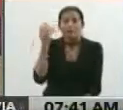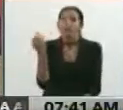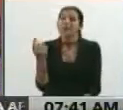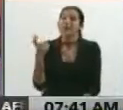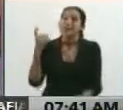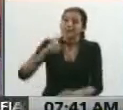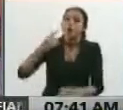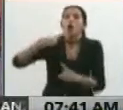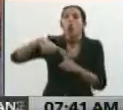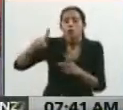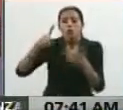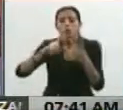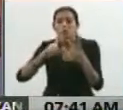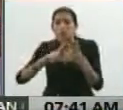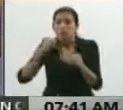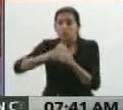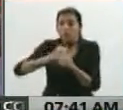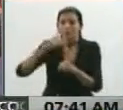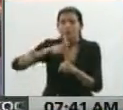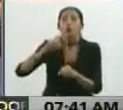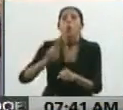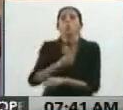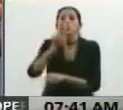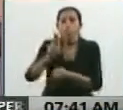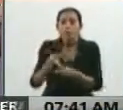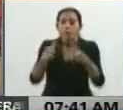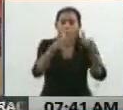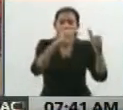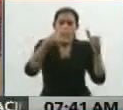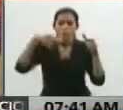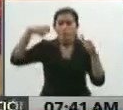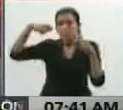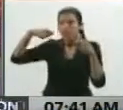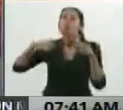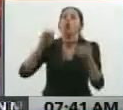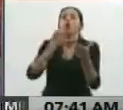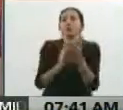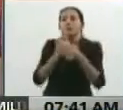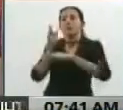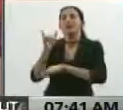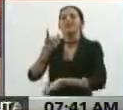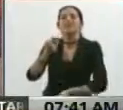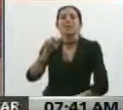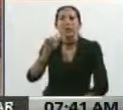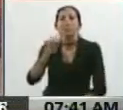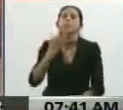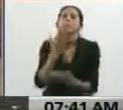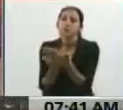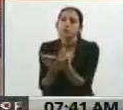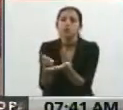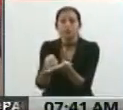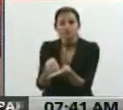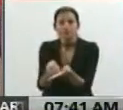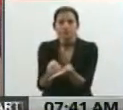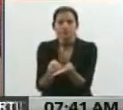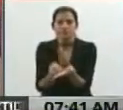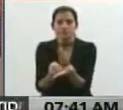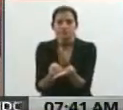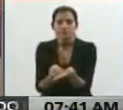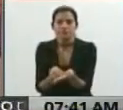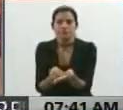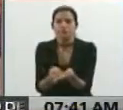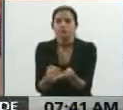otro trabajo aéreo vuelva a acudir a la autoridad o náutica para volver a solicitar cuáles son las solicitudes para quienes operen en